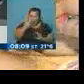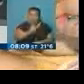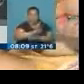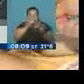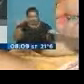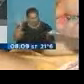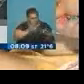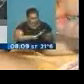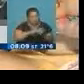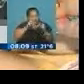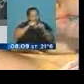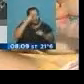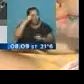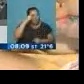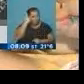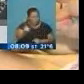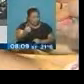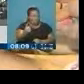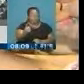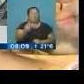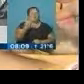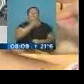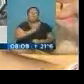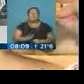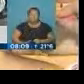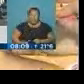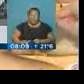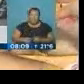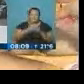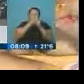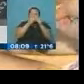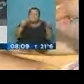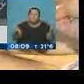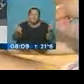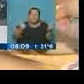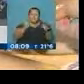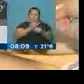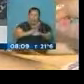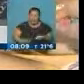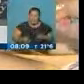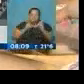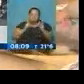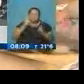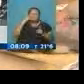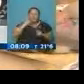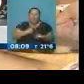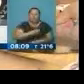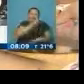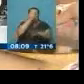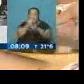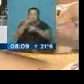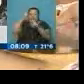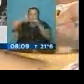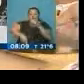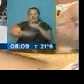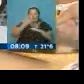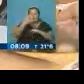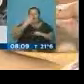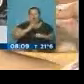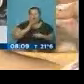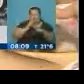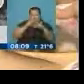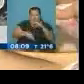a repetir el artículo 91. El presidente de la Nación cesa en el poder el mismo día en que expira su periodo